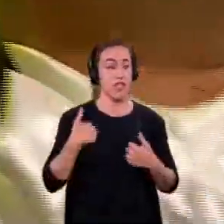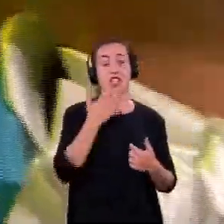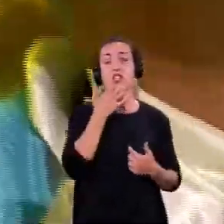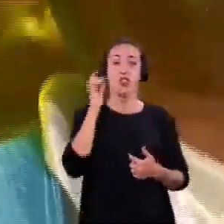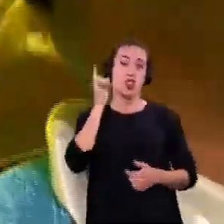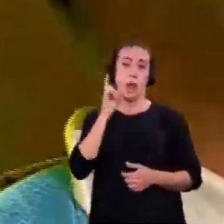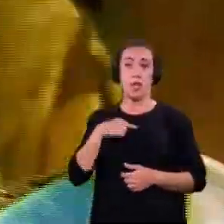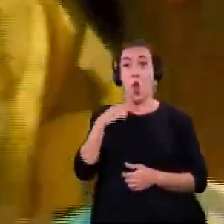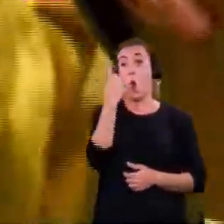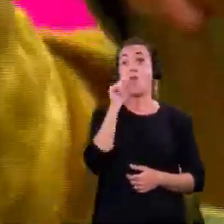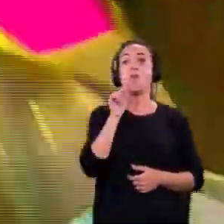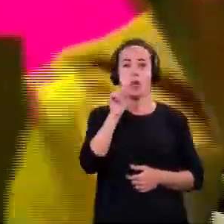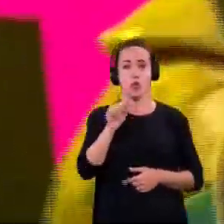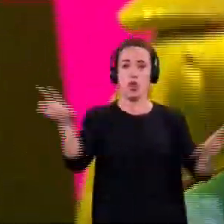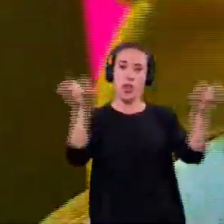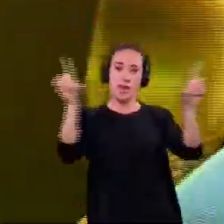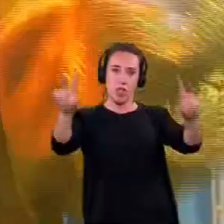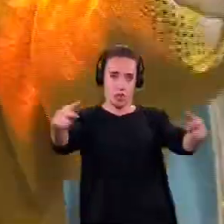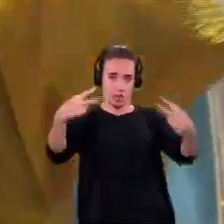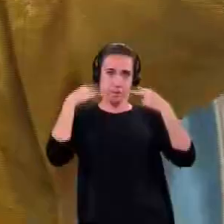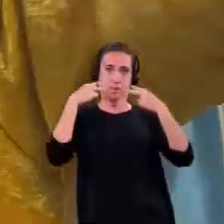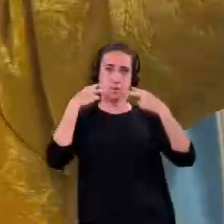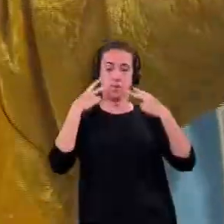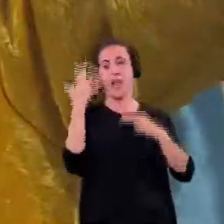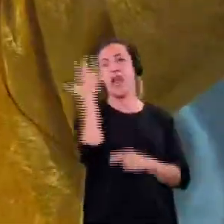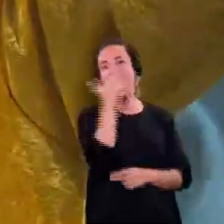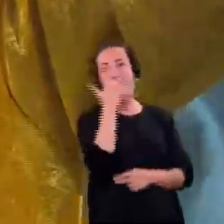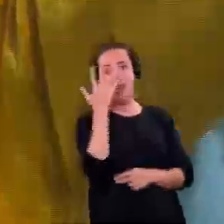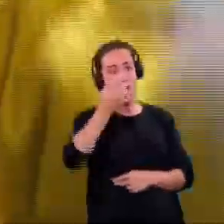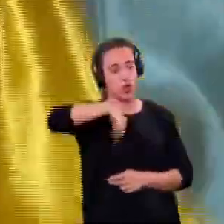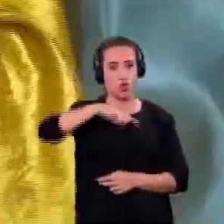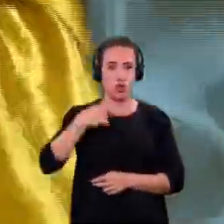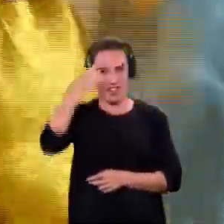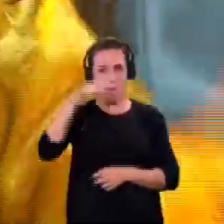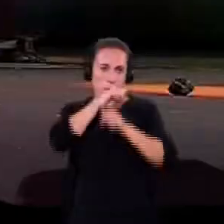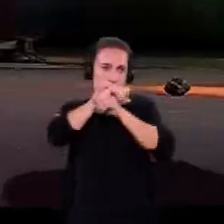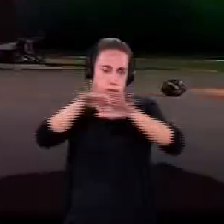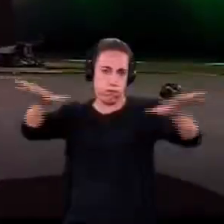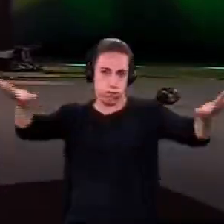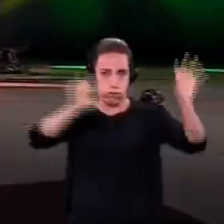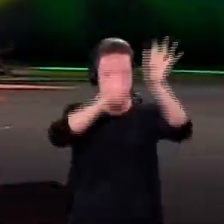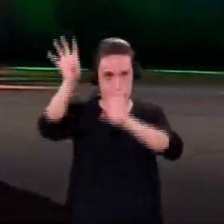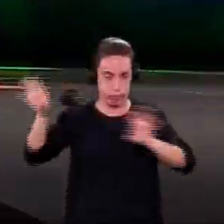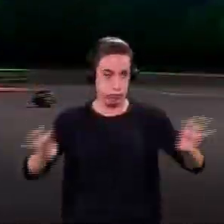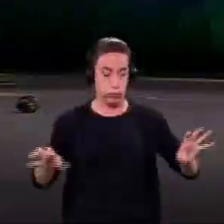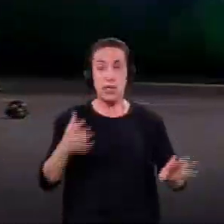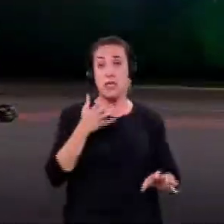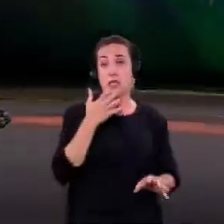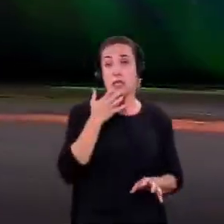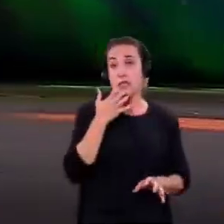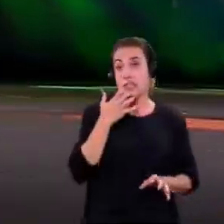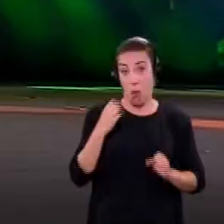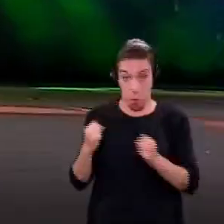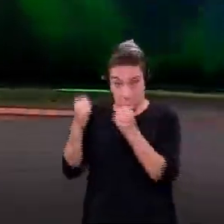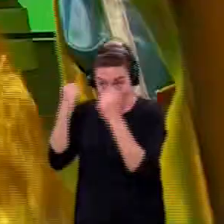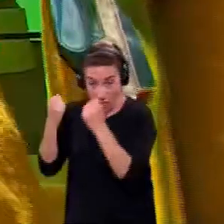tengo un minuto en televisión. Que el carnaval sabemos llega a cualquier lado. Quiero que escuchen lo que tienen el